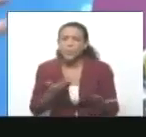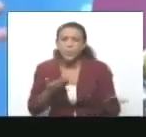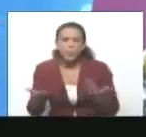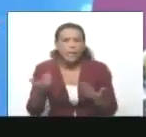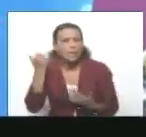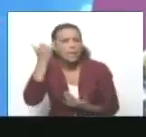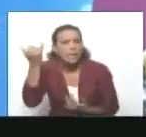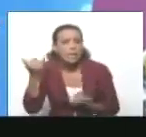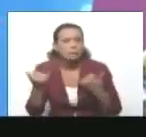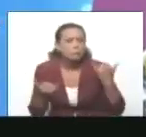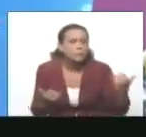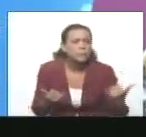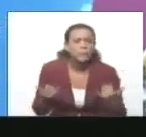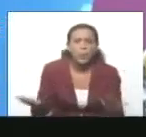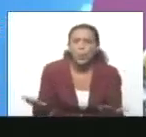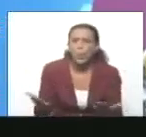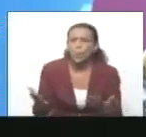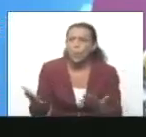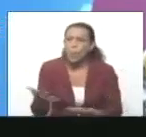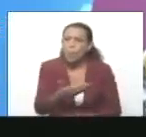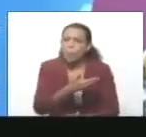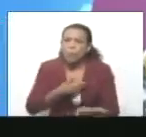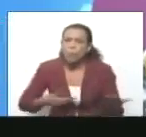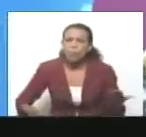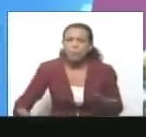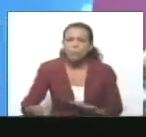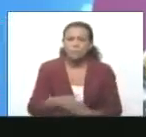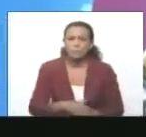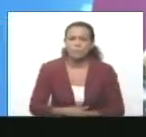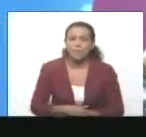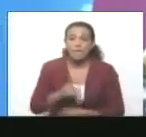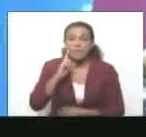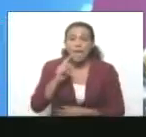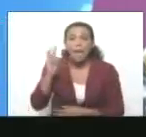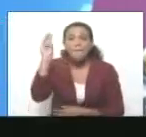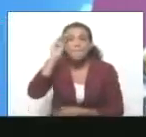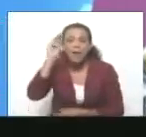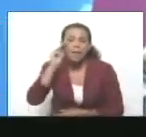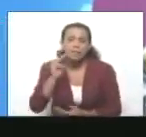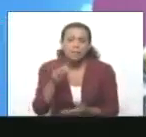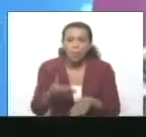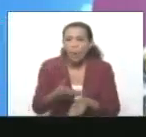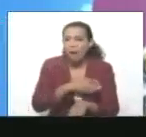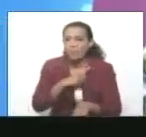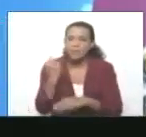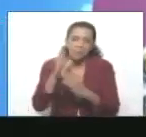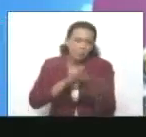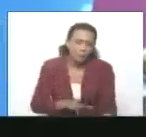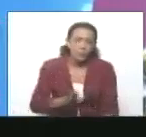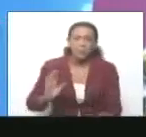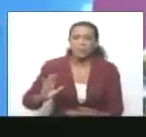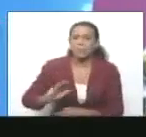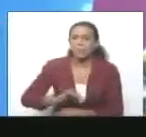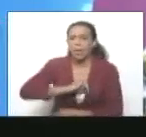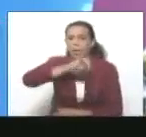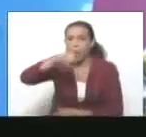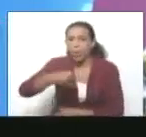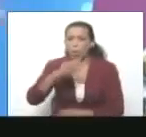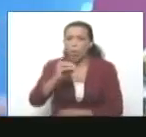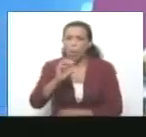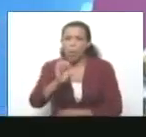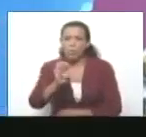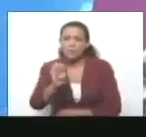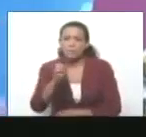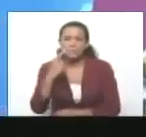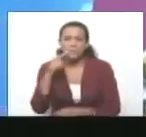idea genial de José Antonio Abreu, de crear un sistema para que a través